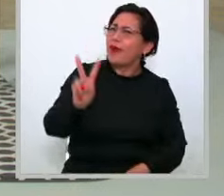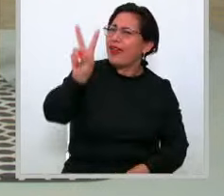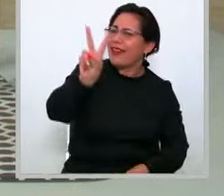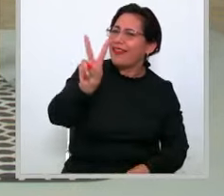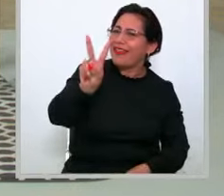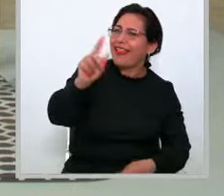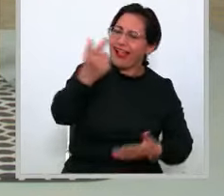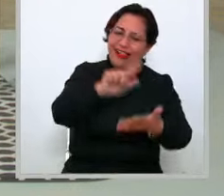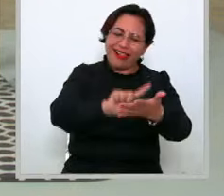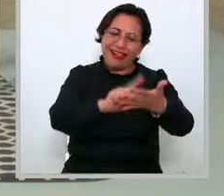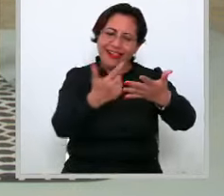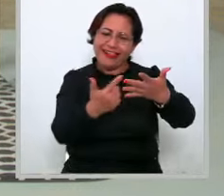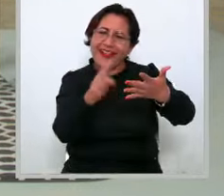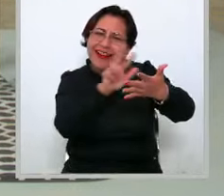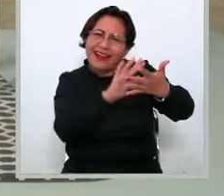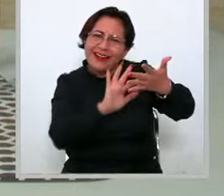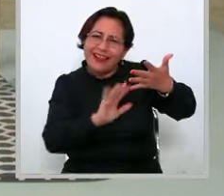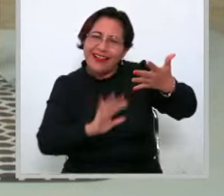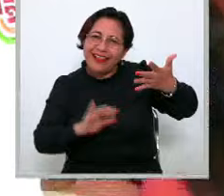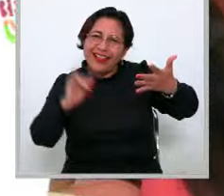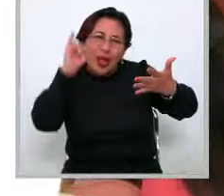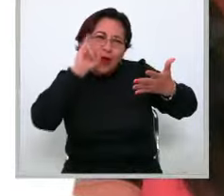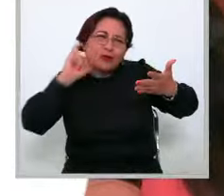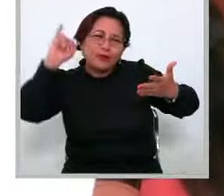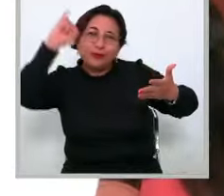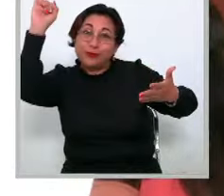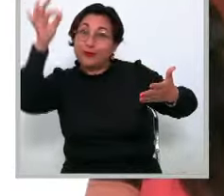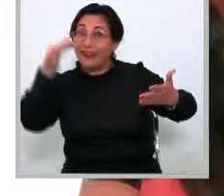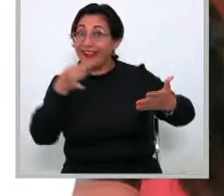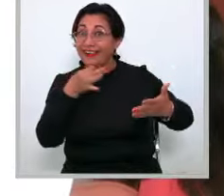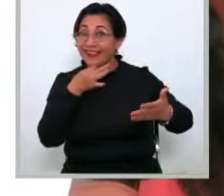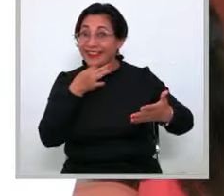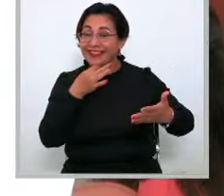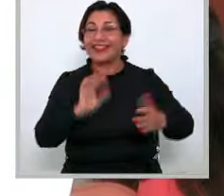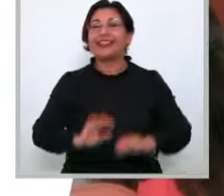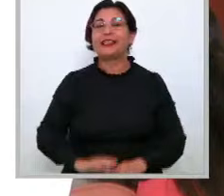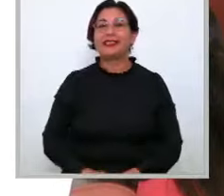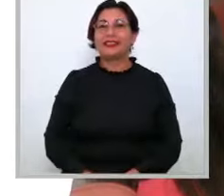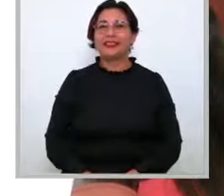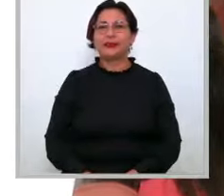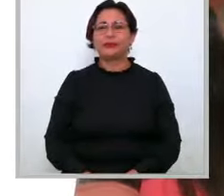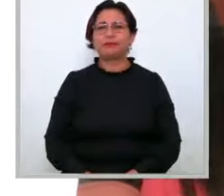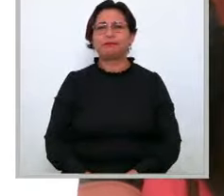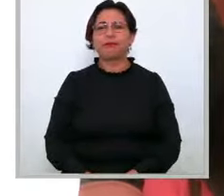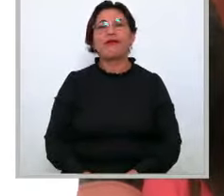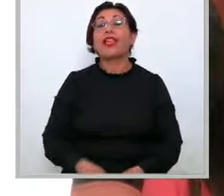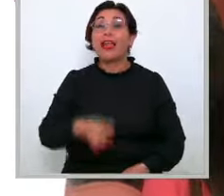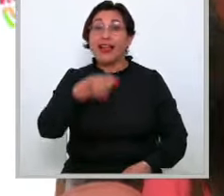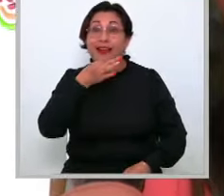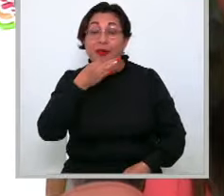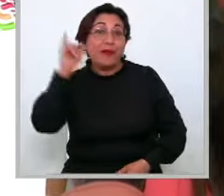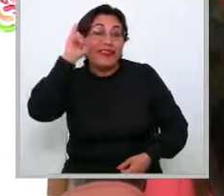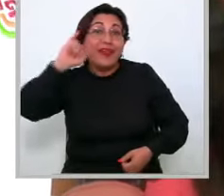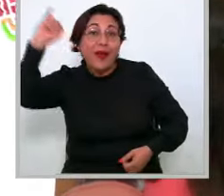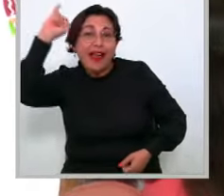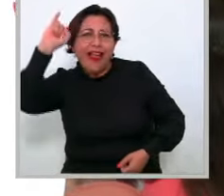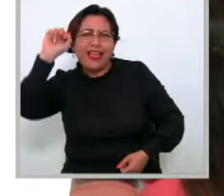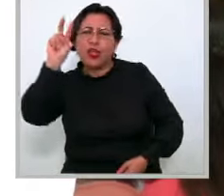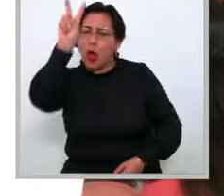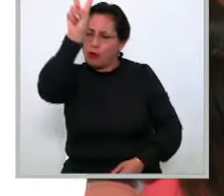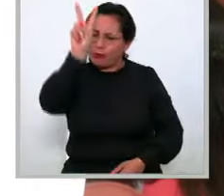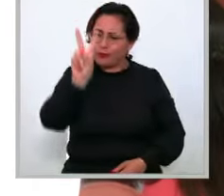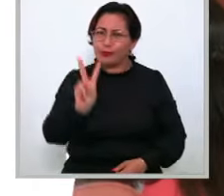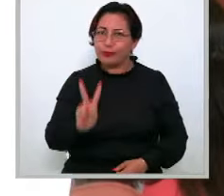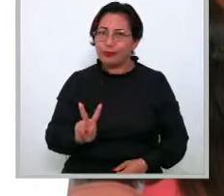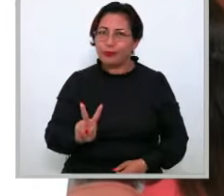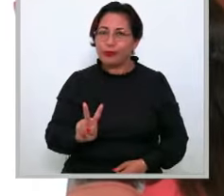en este programa que son Minutos para Imaginar? Claro que sí, Minutos para Imaginar lo realizamos todos los viernes